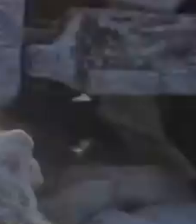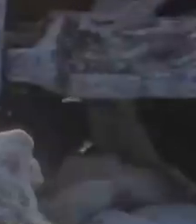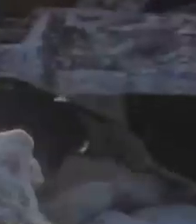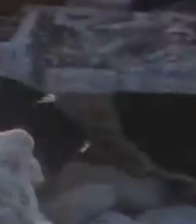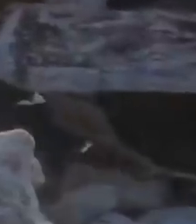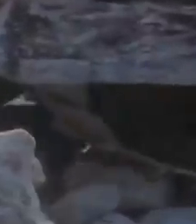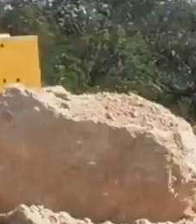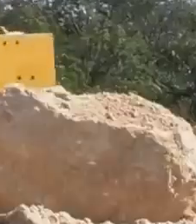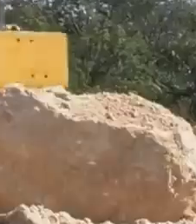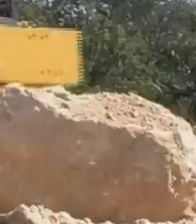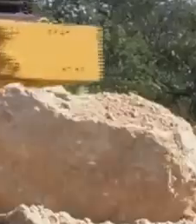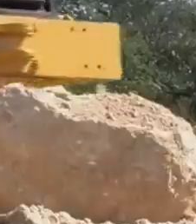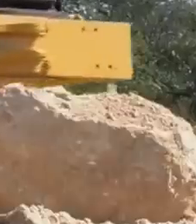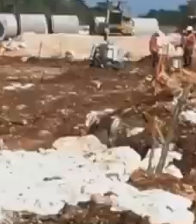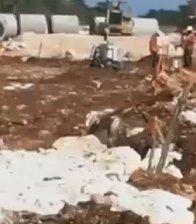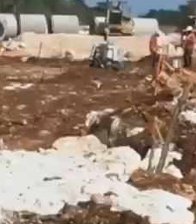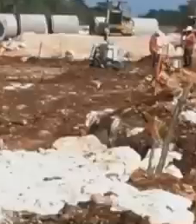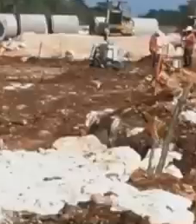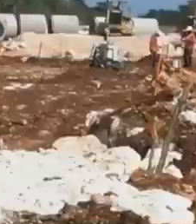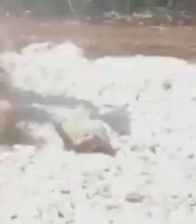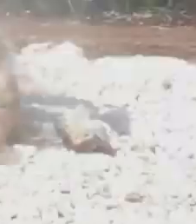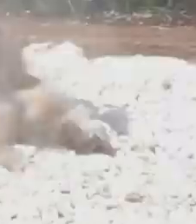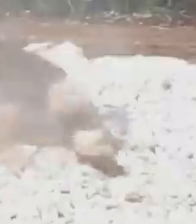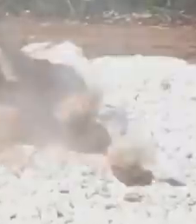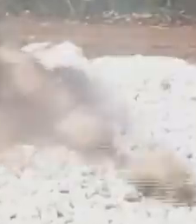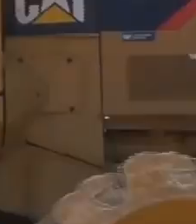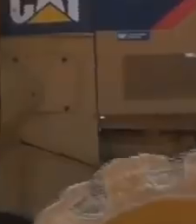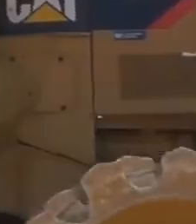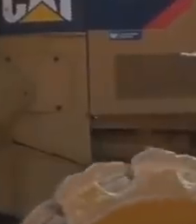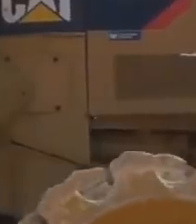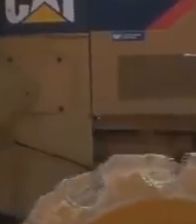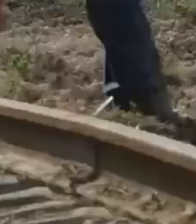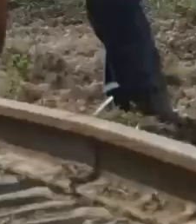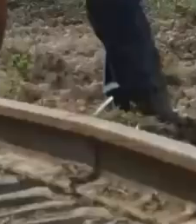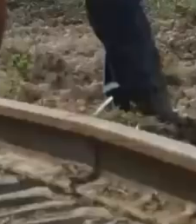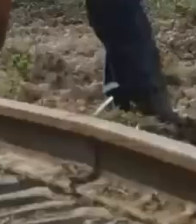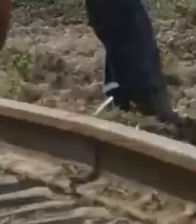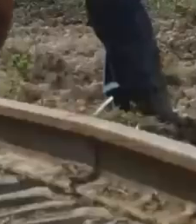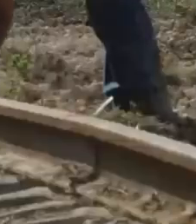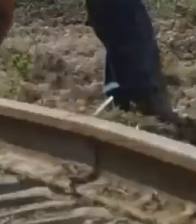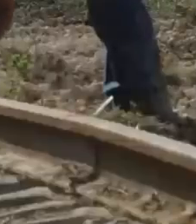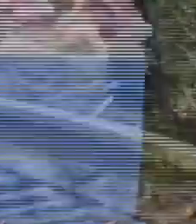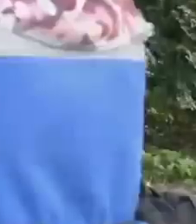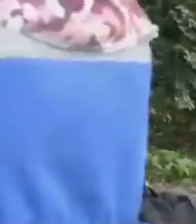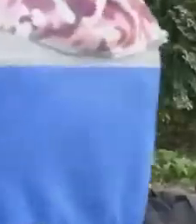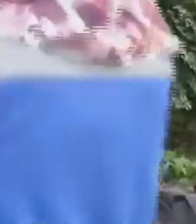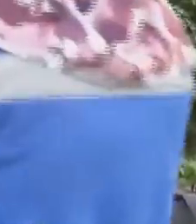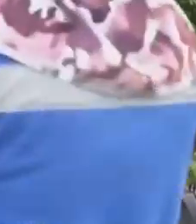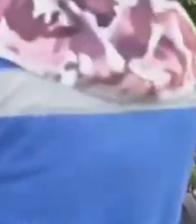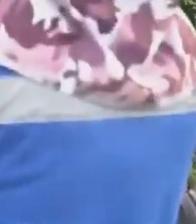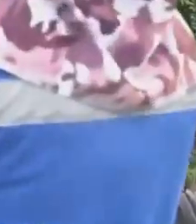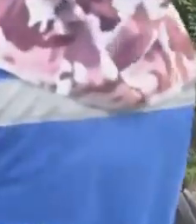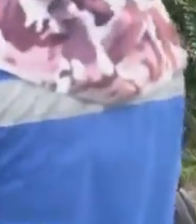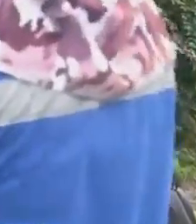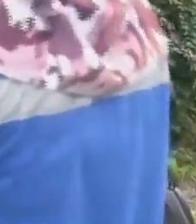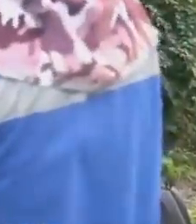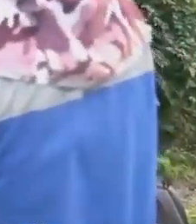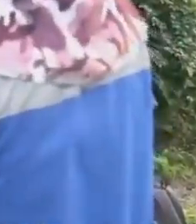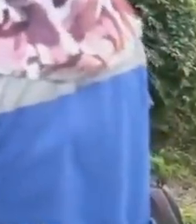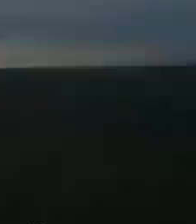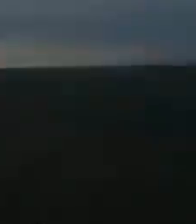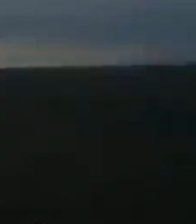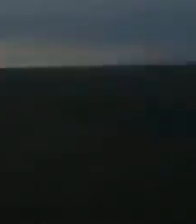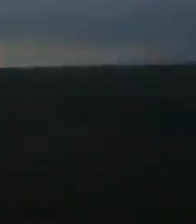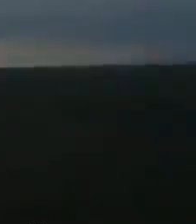de 7.376 empleos, beneficiando a cientos de familias en la región. El Tren Maya apuesta por